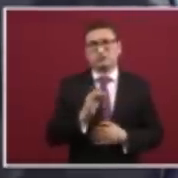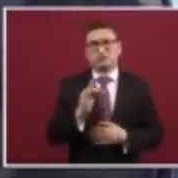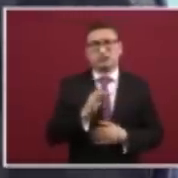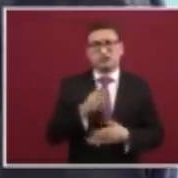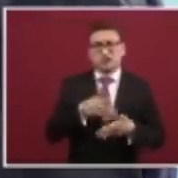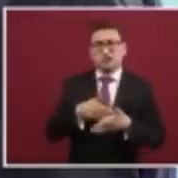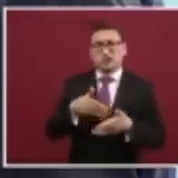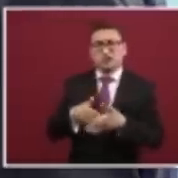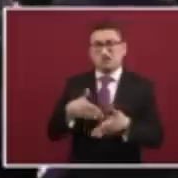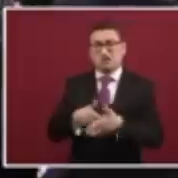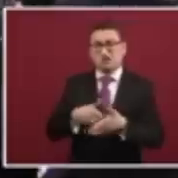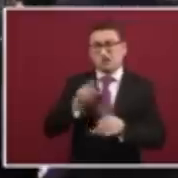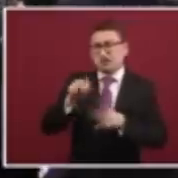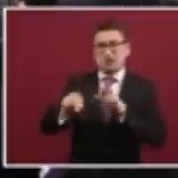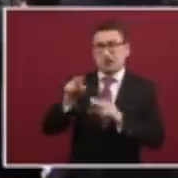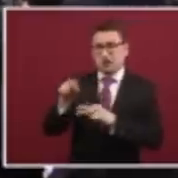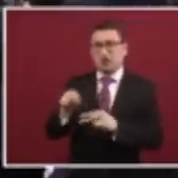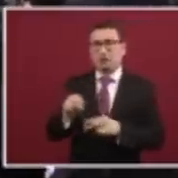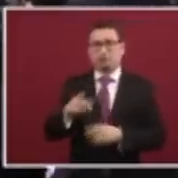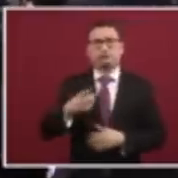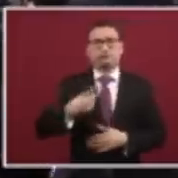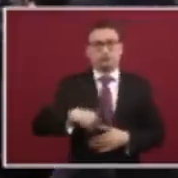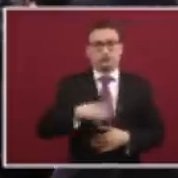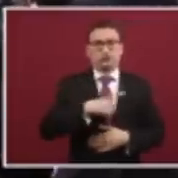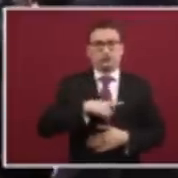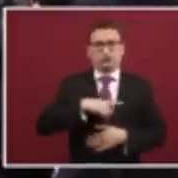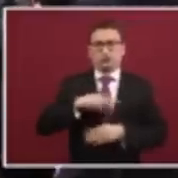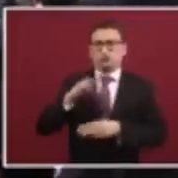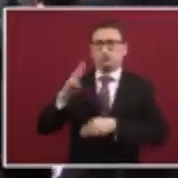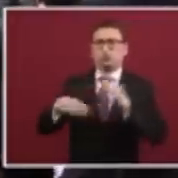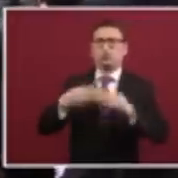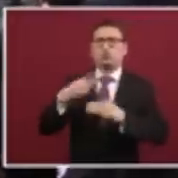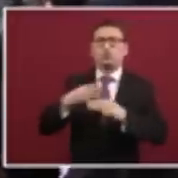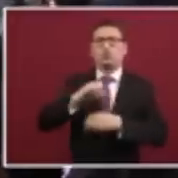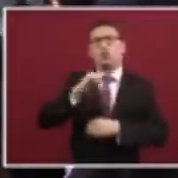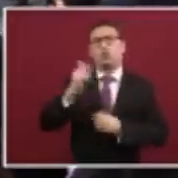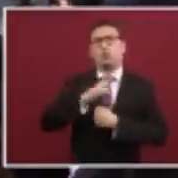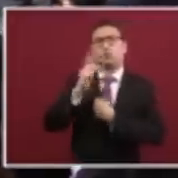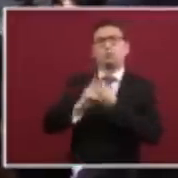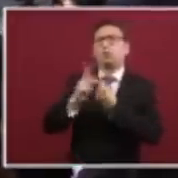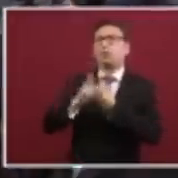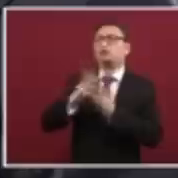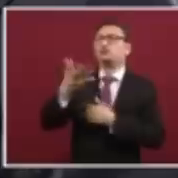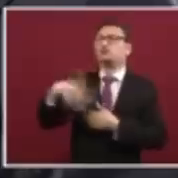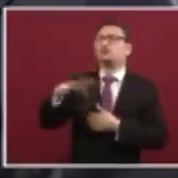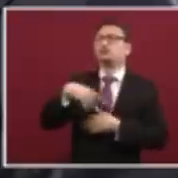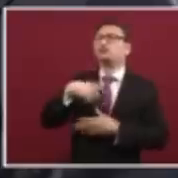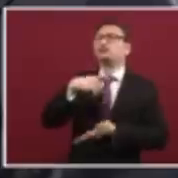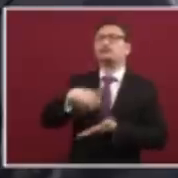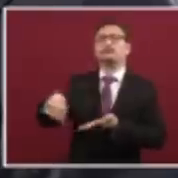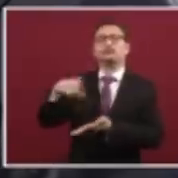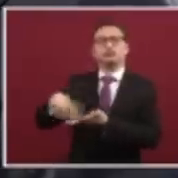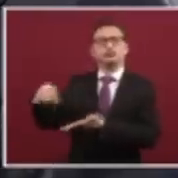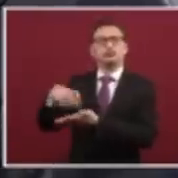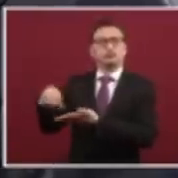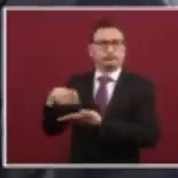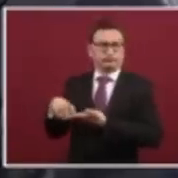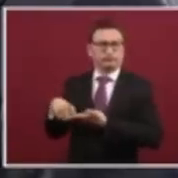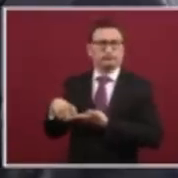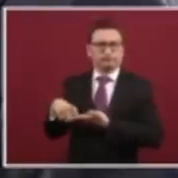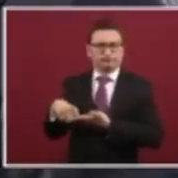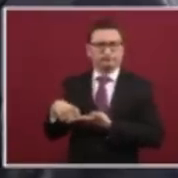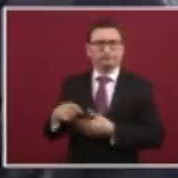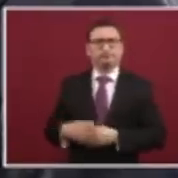bloquear, nos vamos al mundo a comprar los